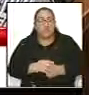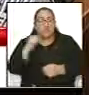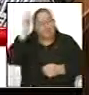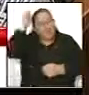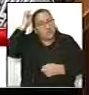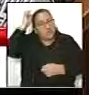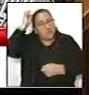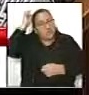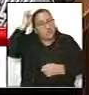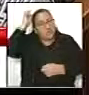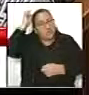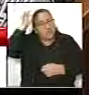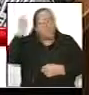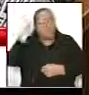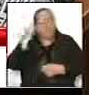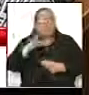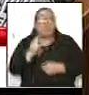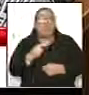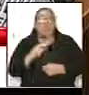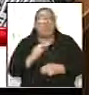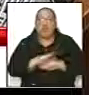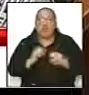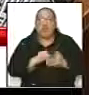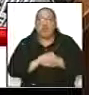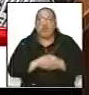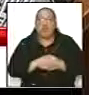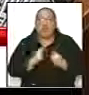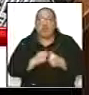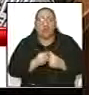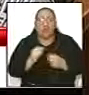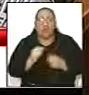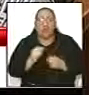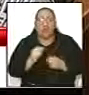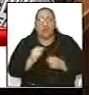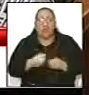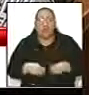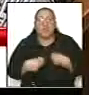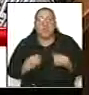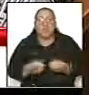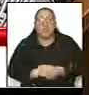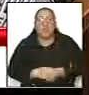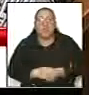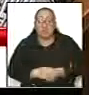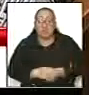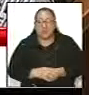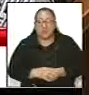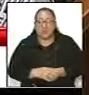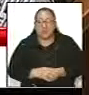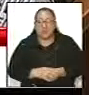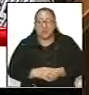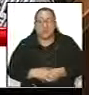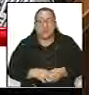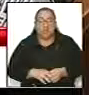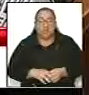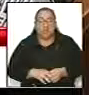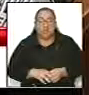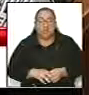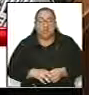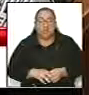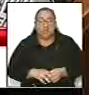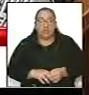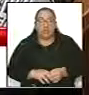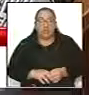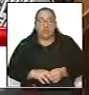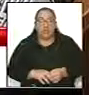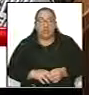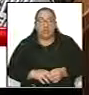todavía no estaba, digamos, viable en los temas de la aplicación, digamos, de tecnologías terrestres, en particular la fibra óptica. Y también